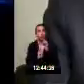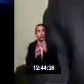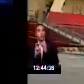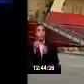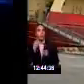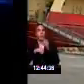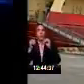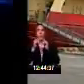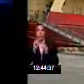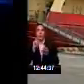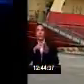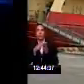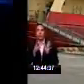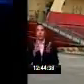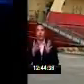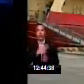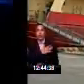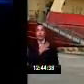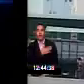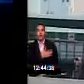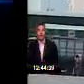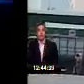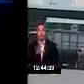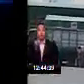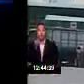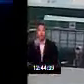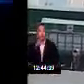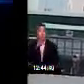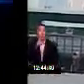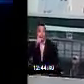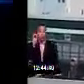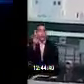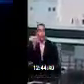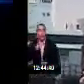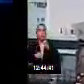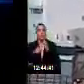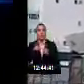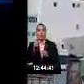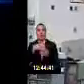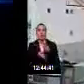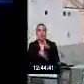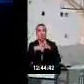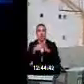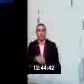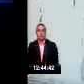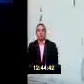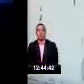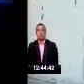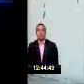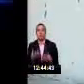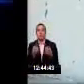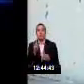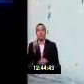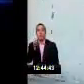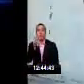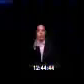para poder exportar más. Y es que pese a que hubo un incremento del 5.4% en exportaciones no petroleras, se esperaba